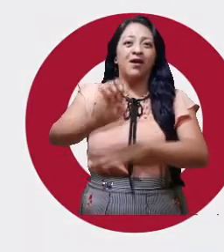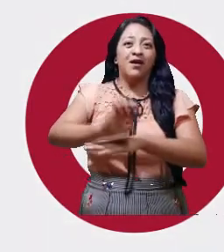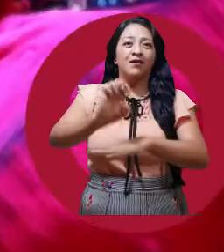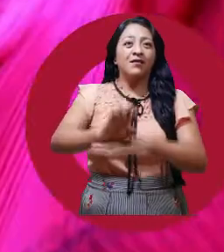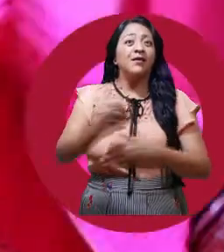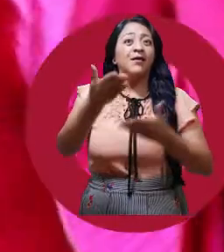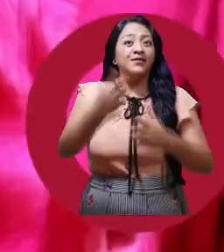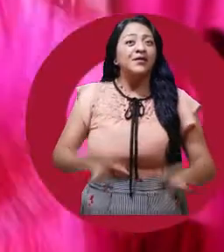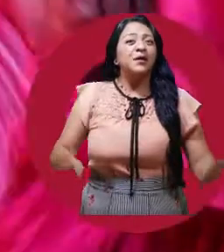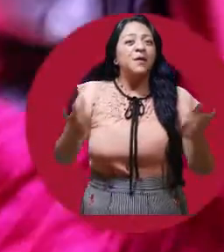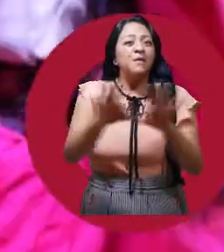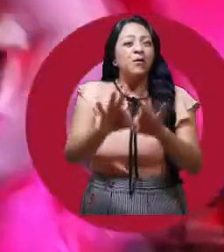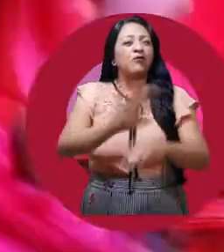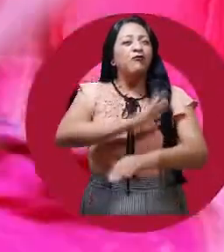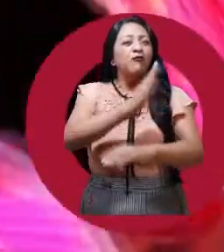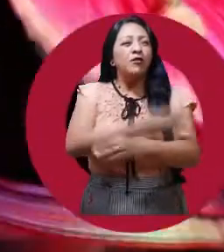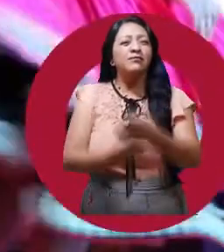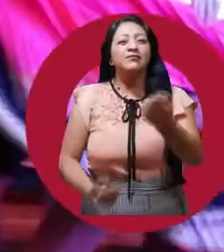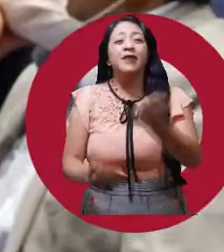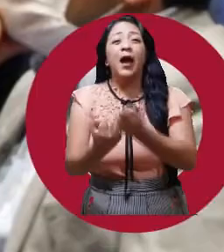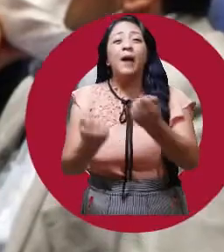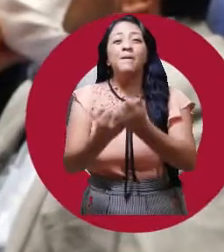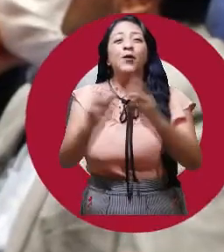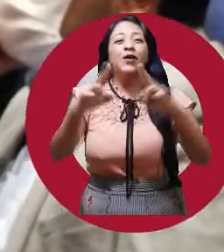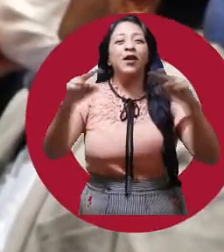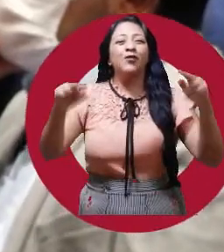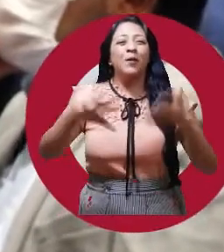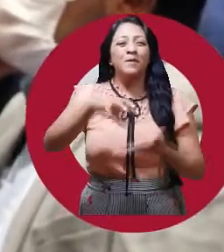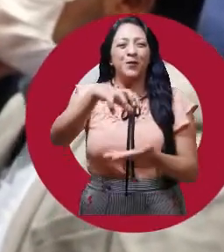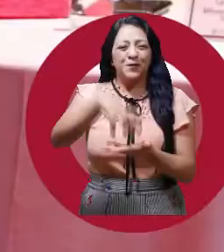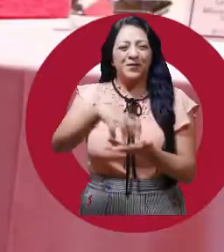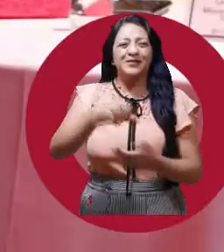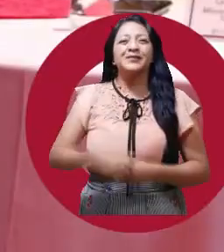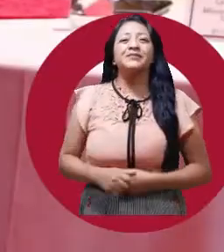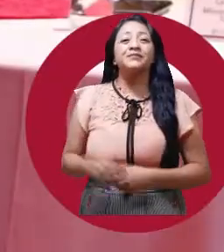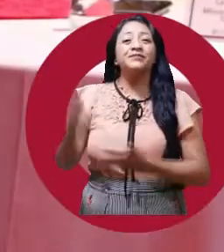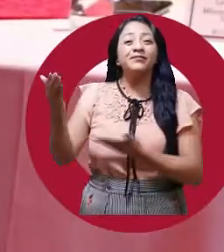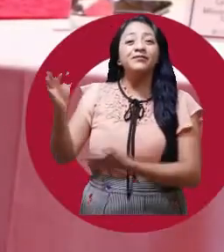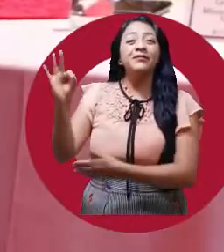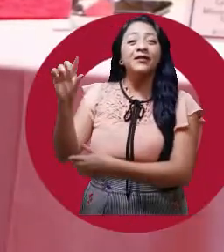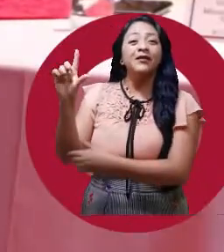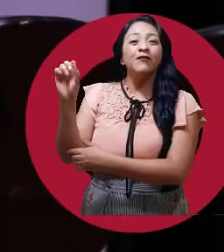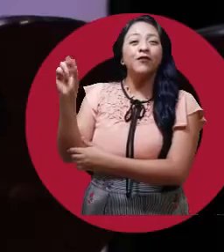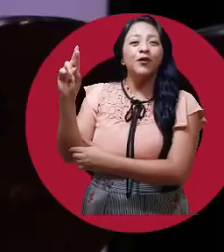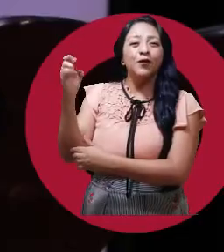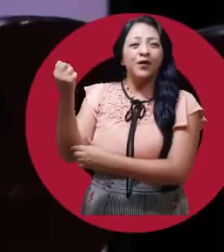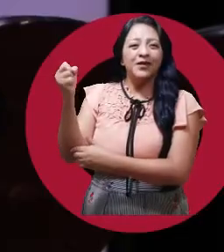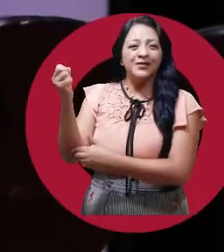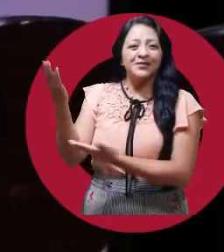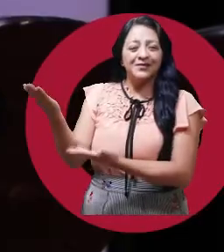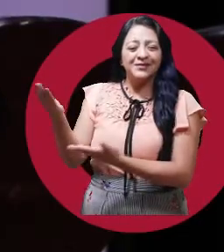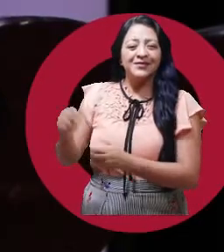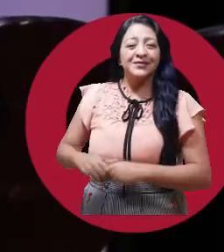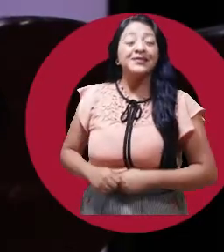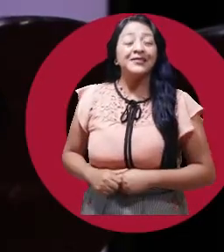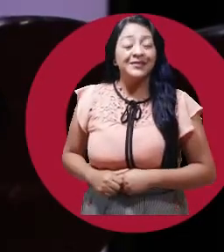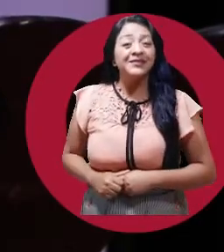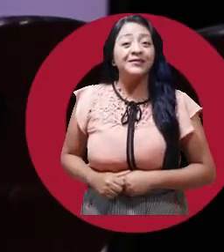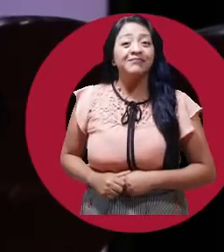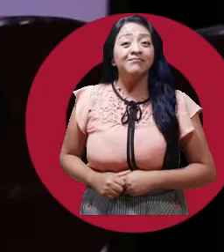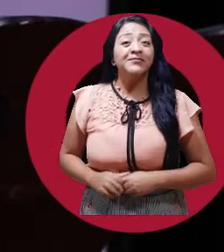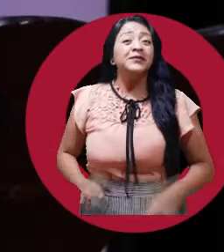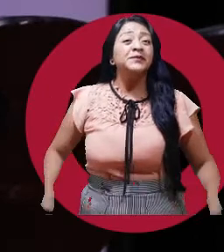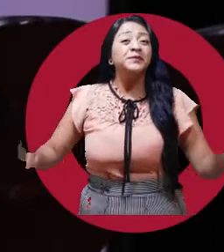para fortalecer el cuidado del patrimonio natural de la provincia. Marco Flores, consejero provincial. Dependemos de